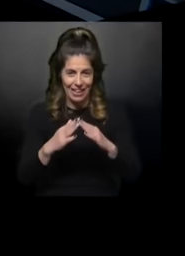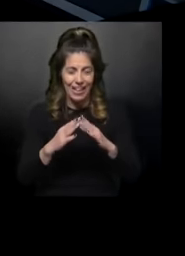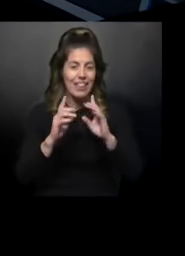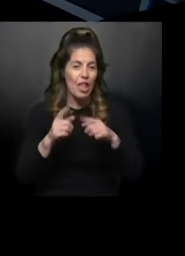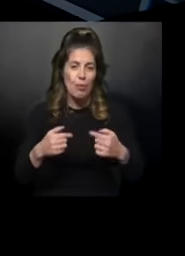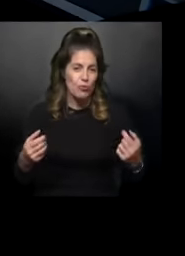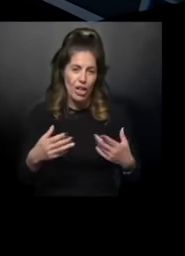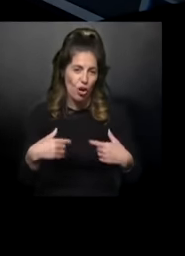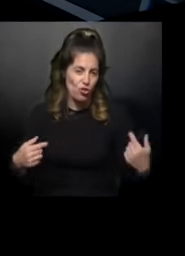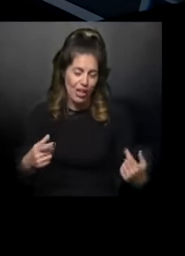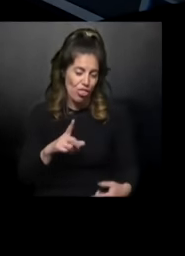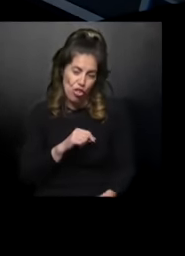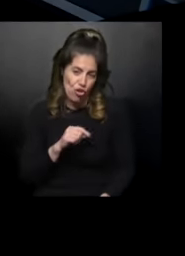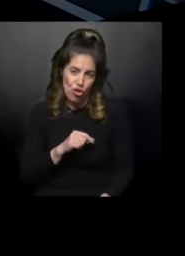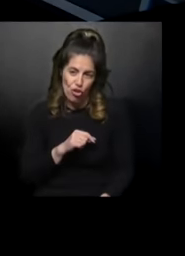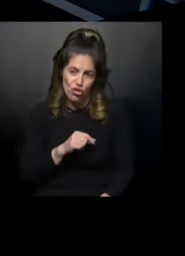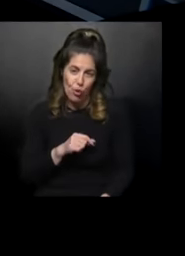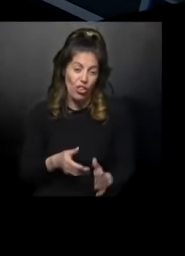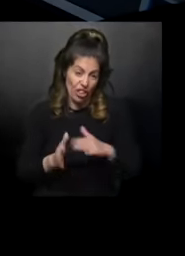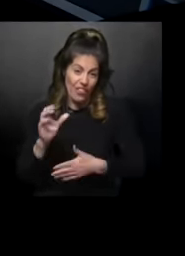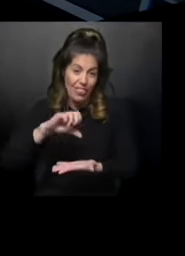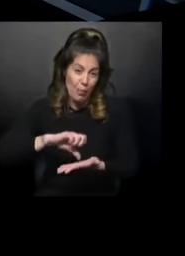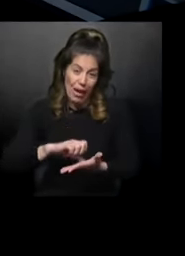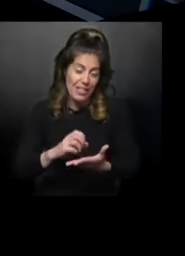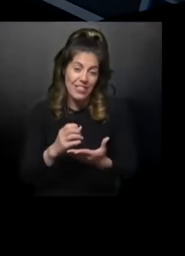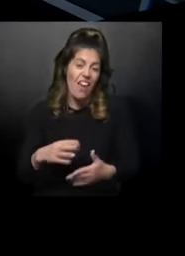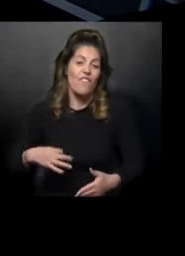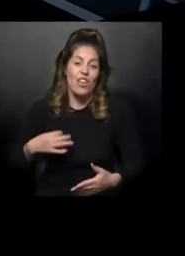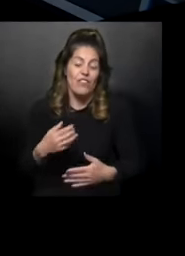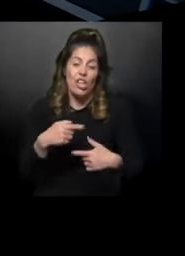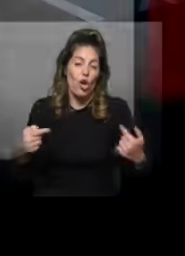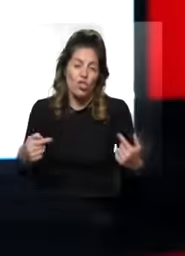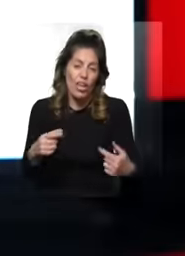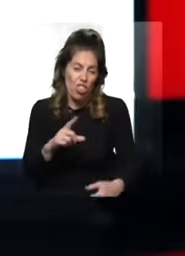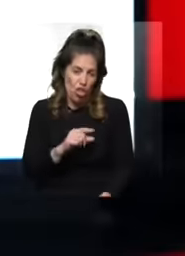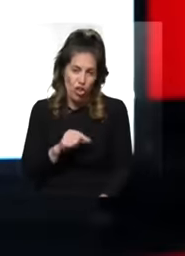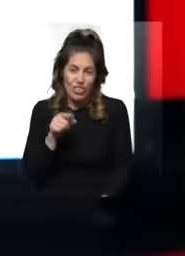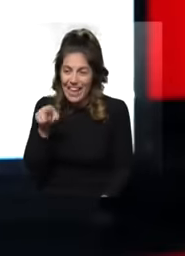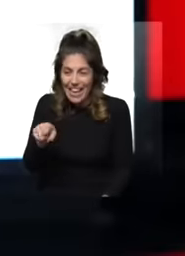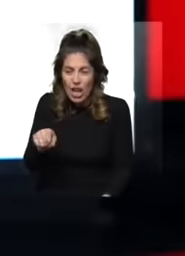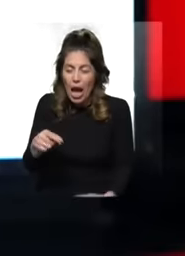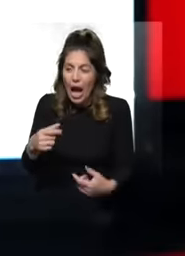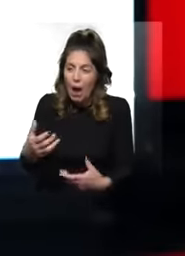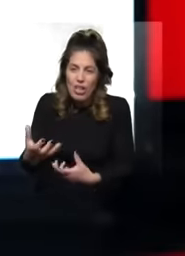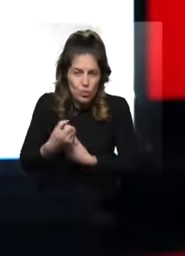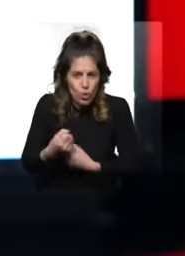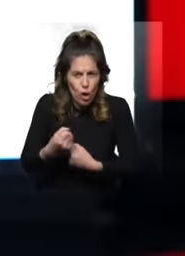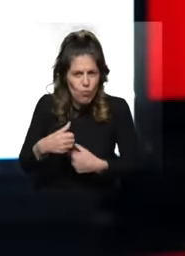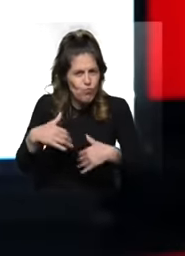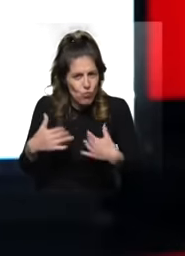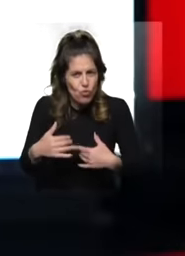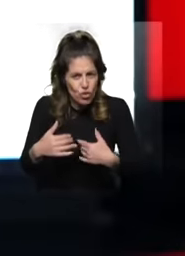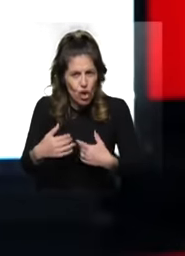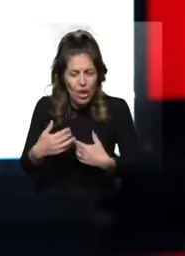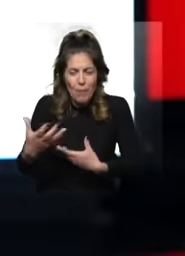cosas dolorosas en el exilio. Y Mario fue como un sostén, fue como un hermano grande. Y toda la vida